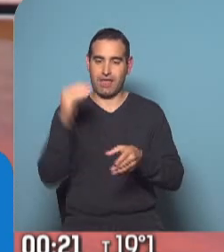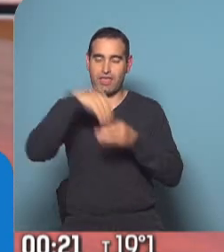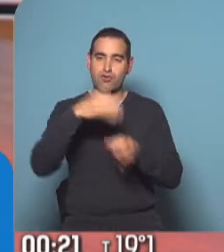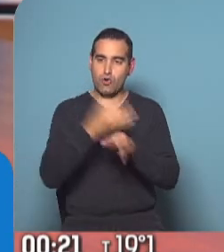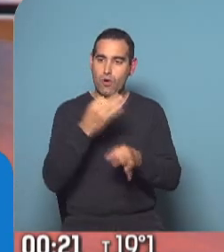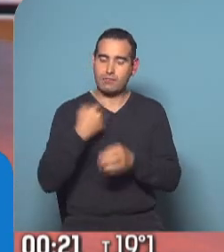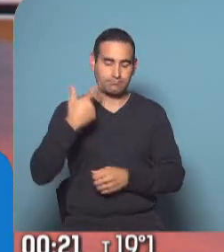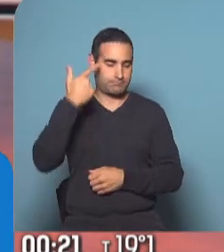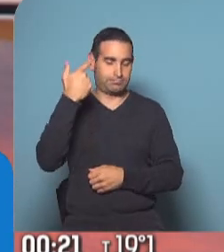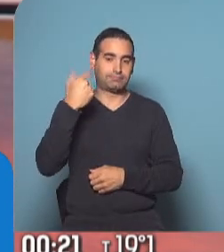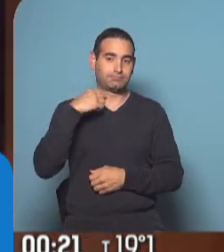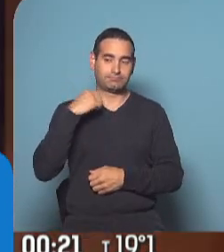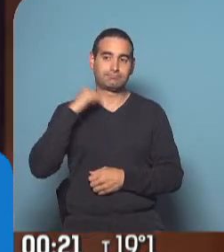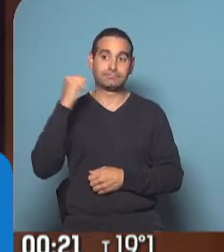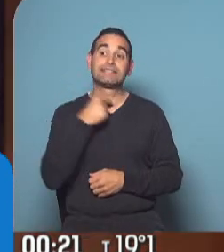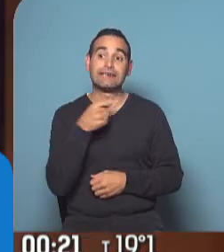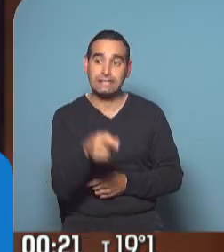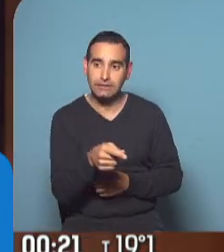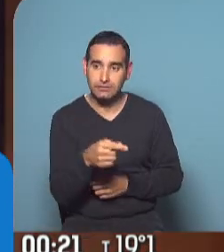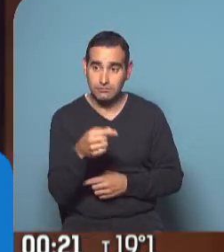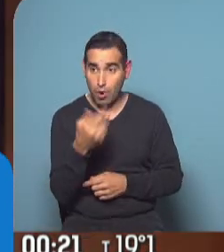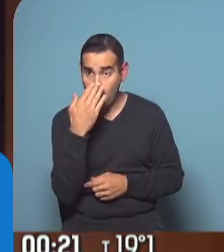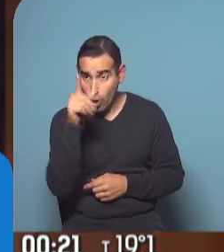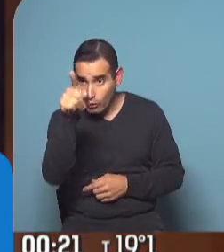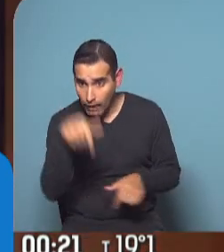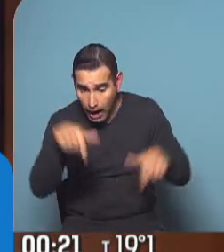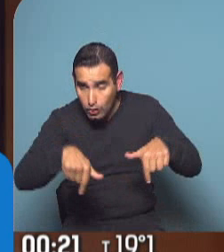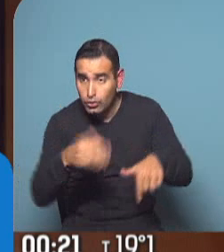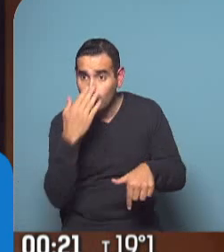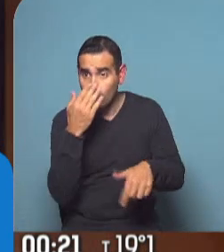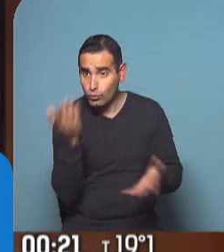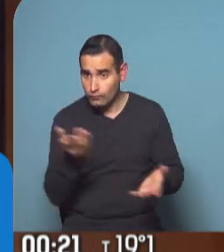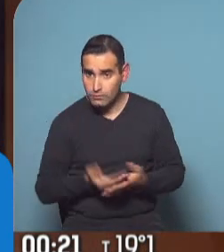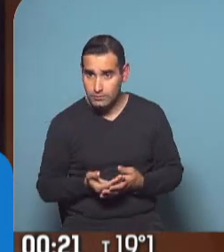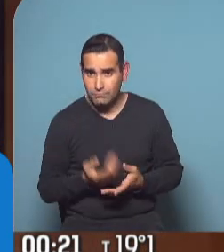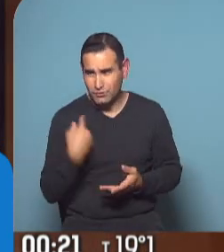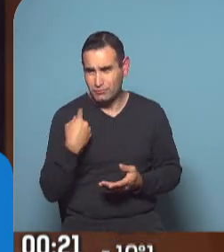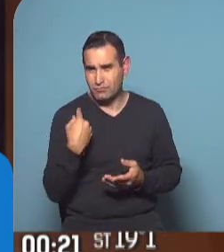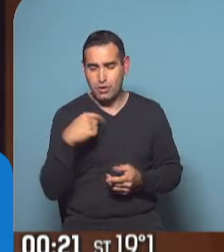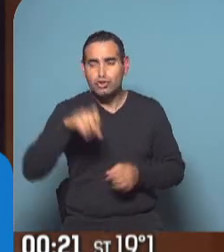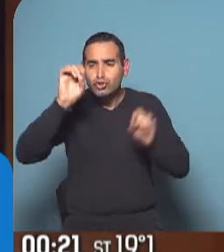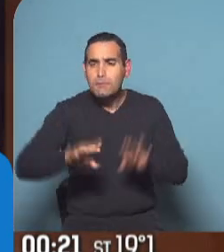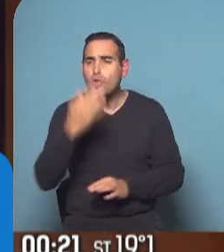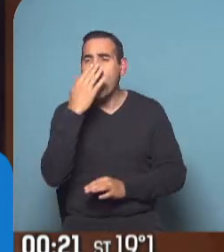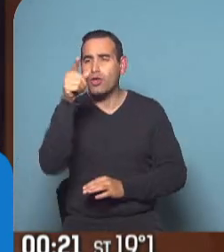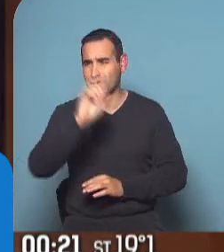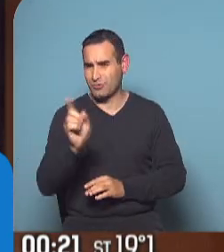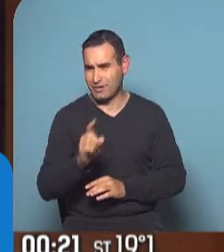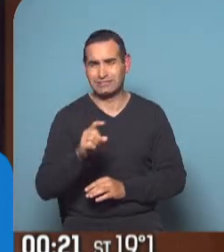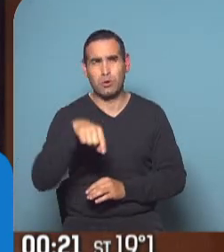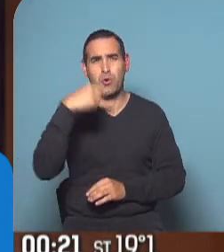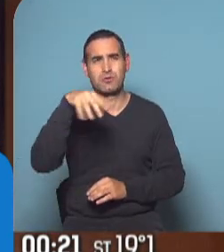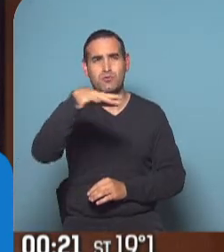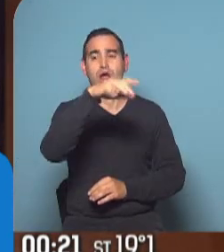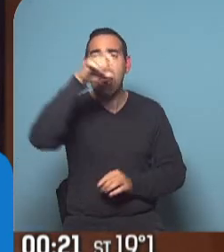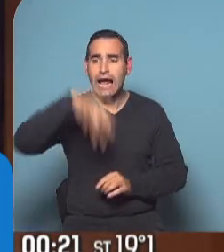sufría en el aula fernando de ahora tirando de córdoba y esto lo podemos ver en todos lados no es problema de córdoba no es solamente un problema